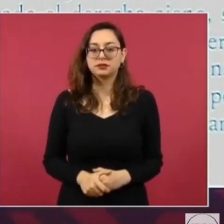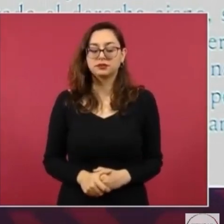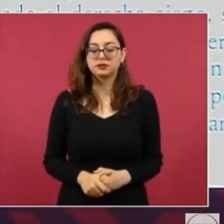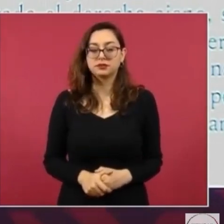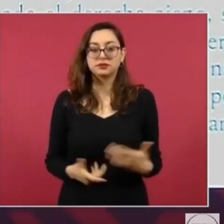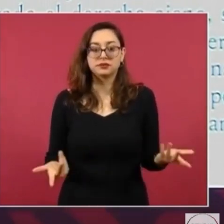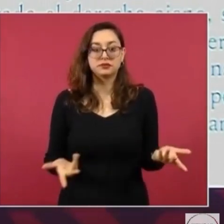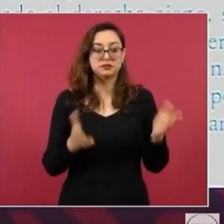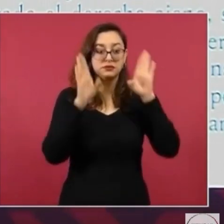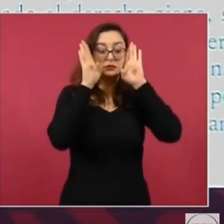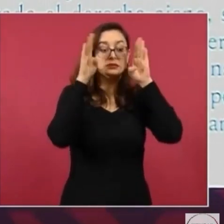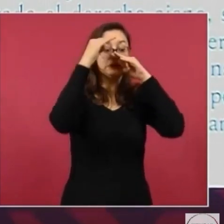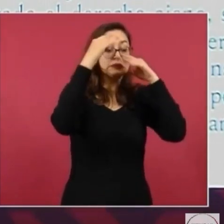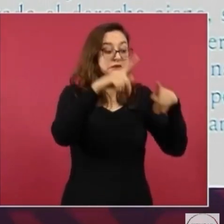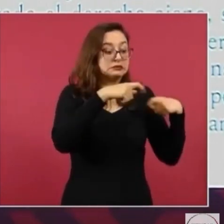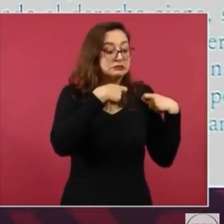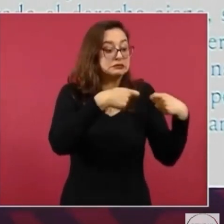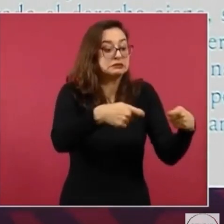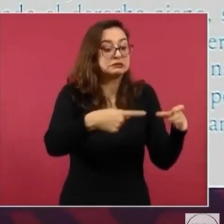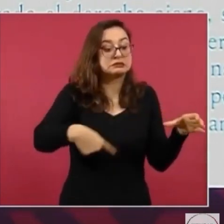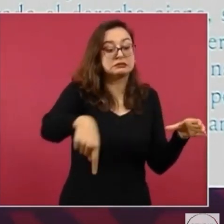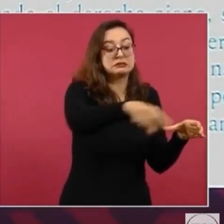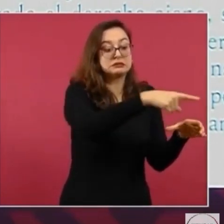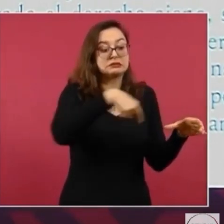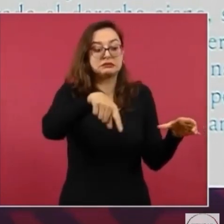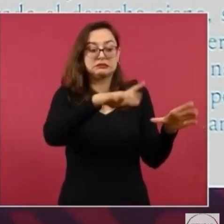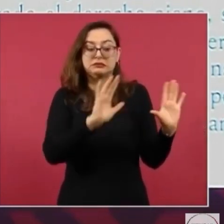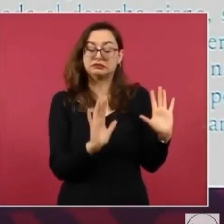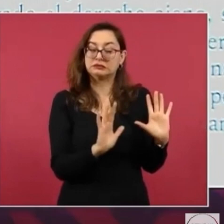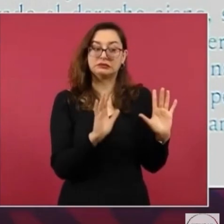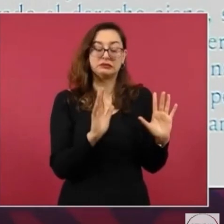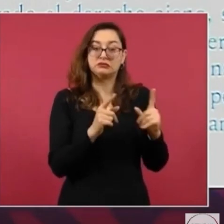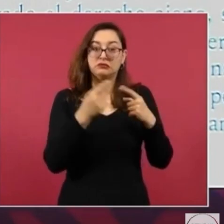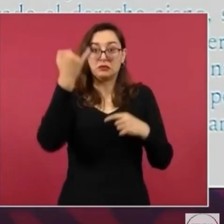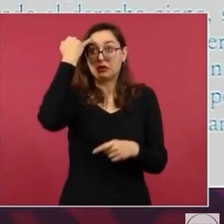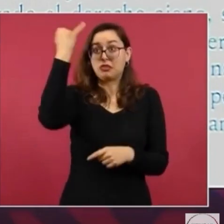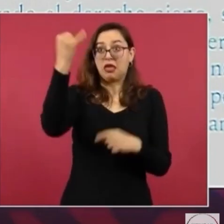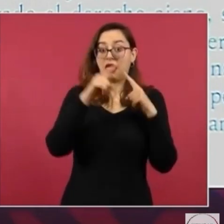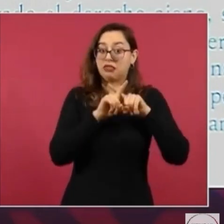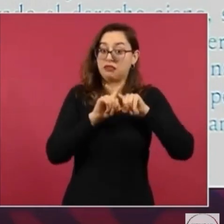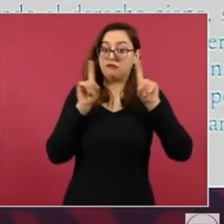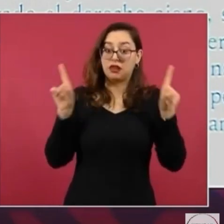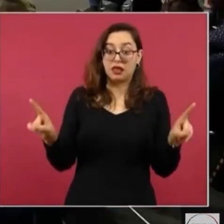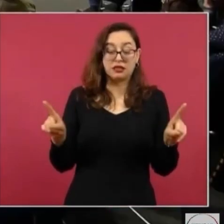piensan los conservadores, muy contrario.